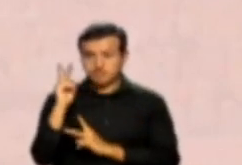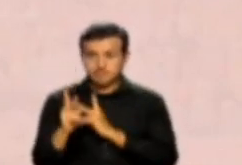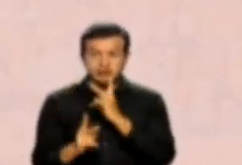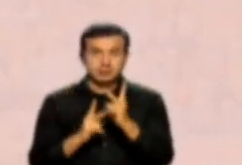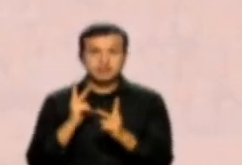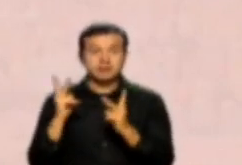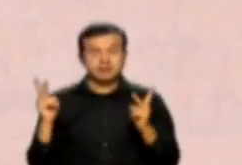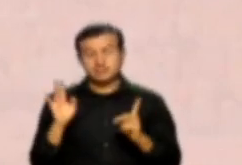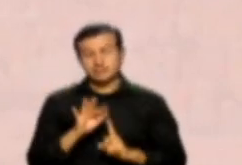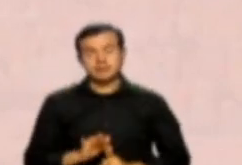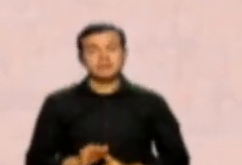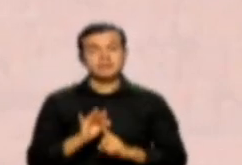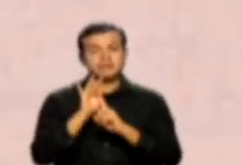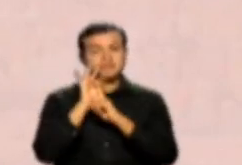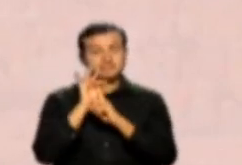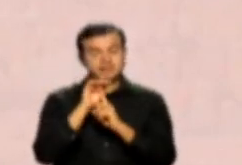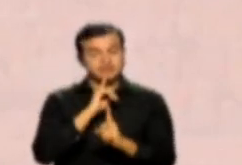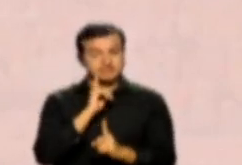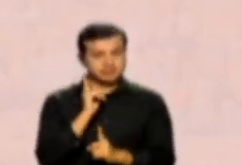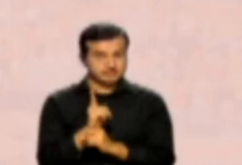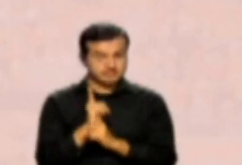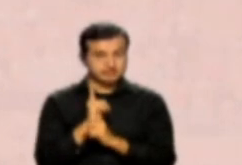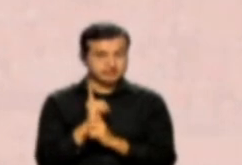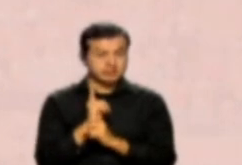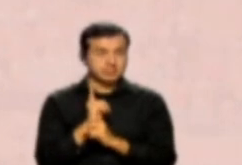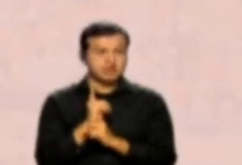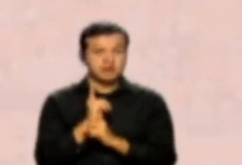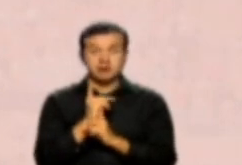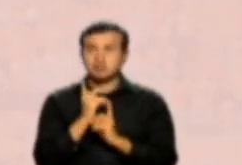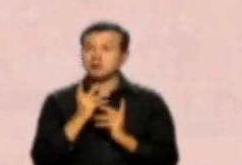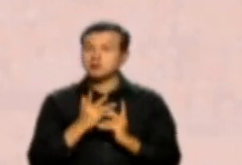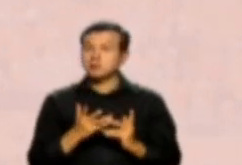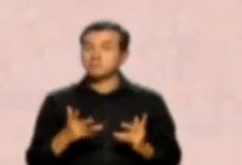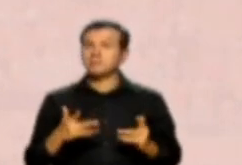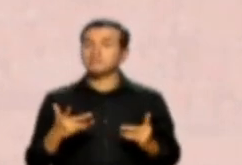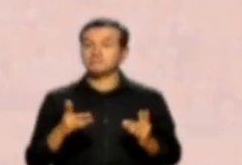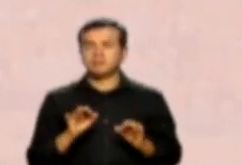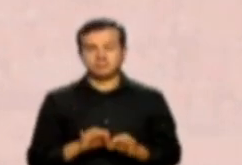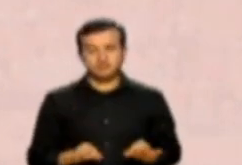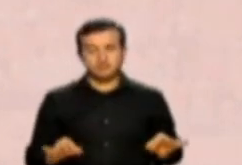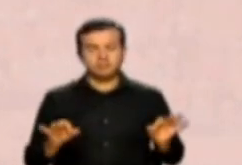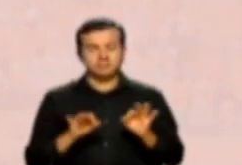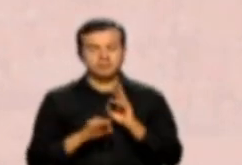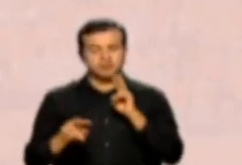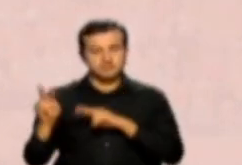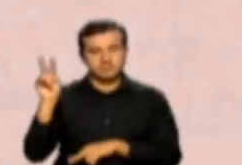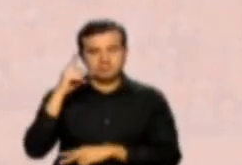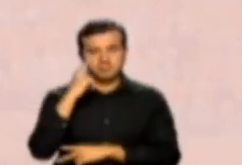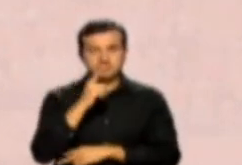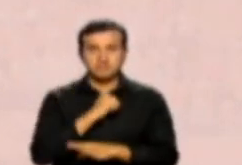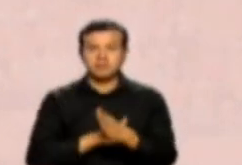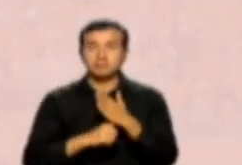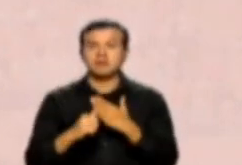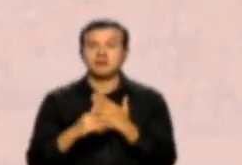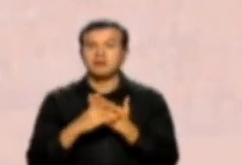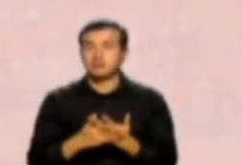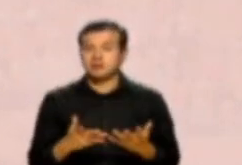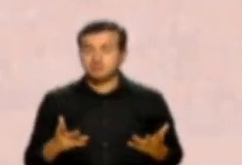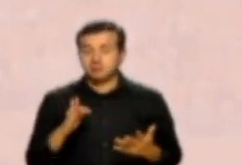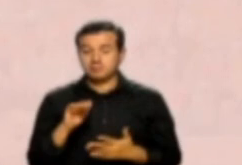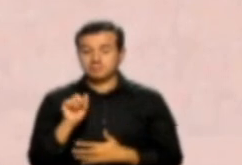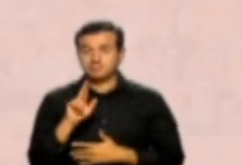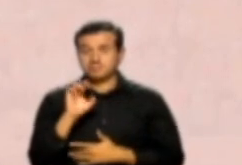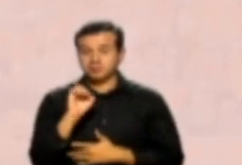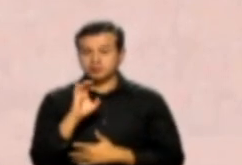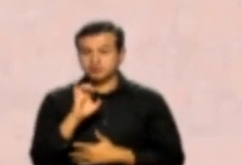sin precedentes y que en su contexto es merecerá un análisis el ministro taro